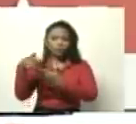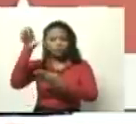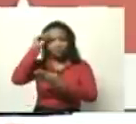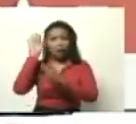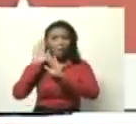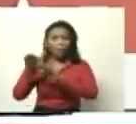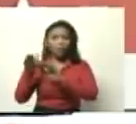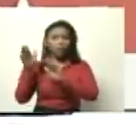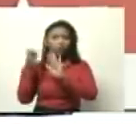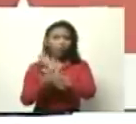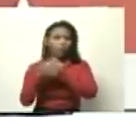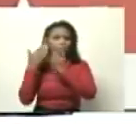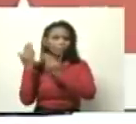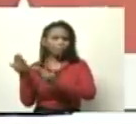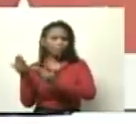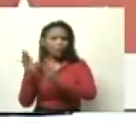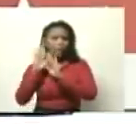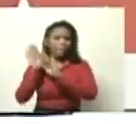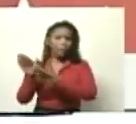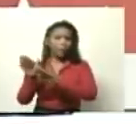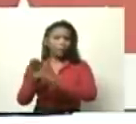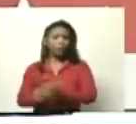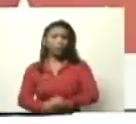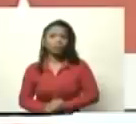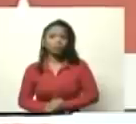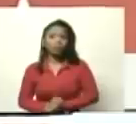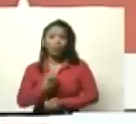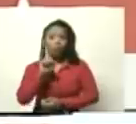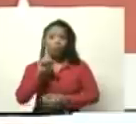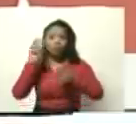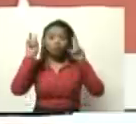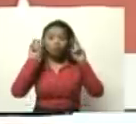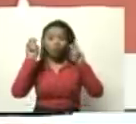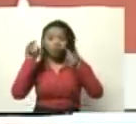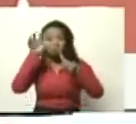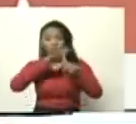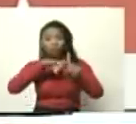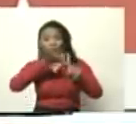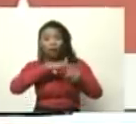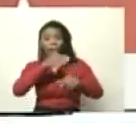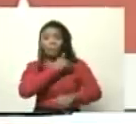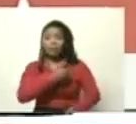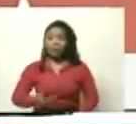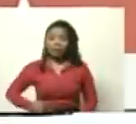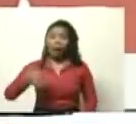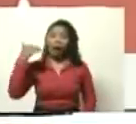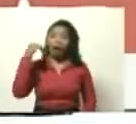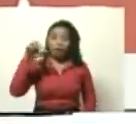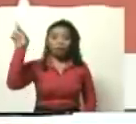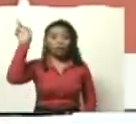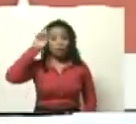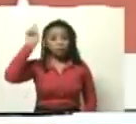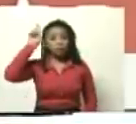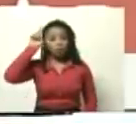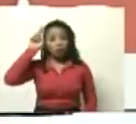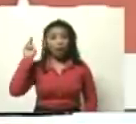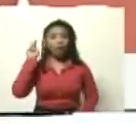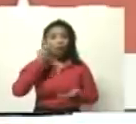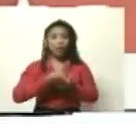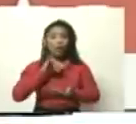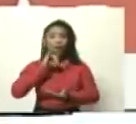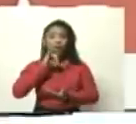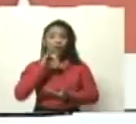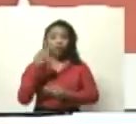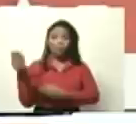apoyando. Y apoyando. Es una nueva amenaza. Y el presidente tiene razón, porque nos ha llegado